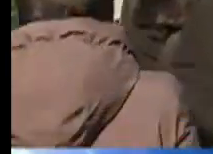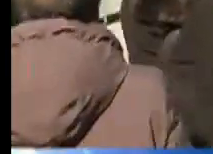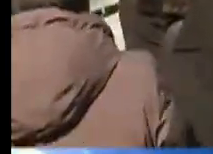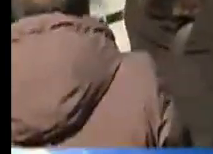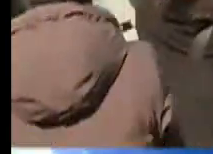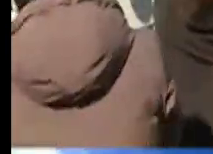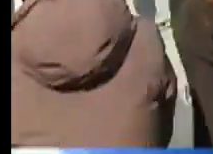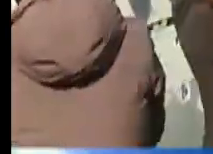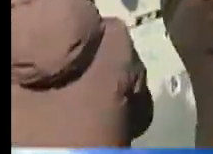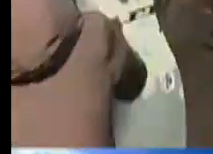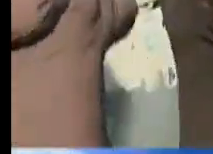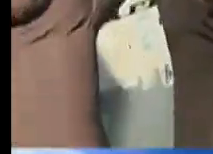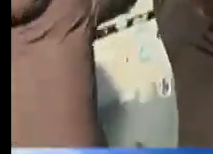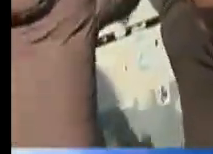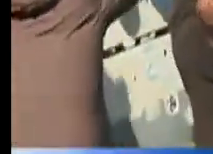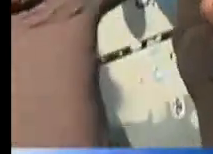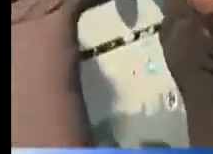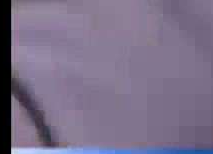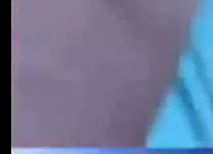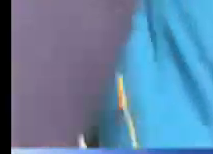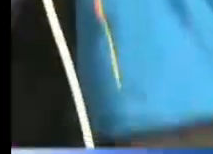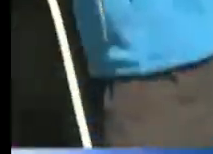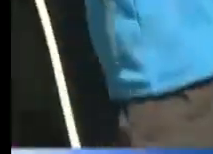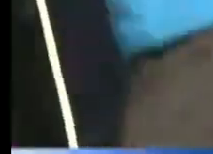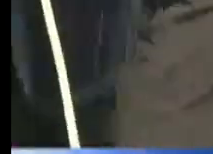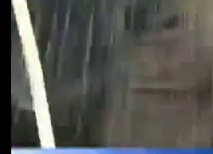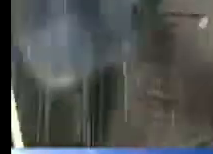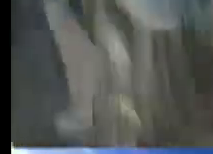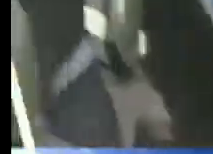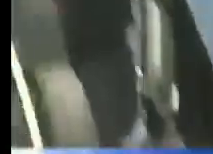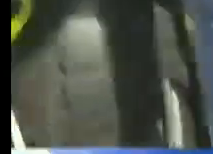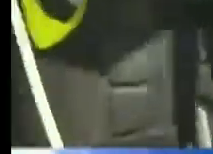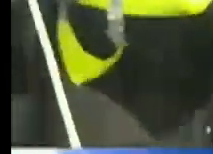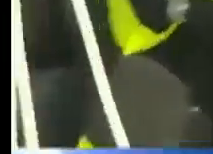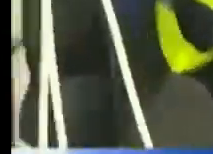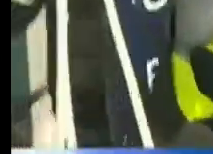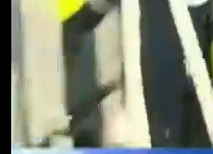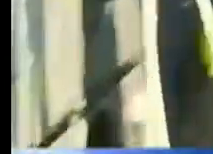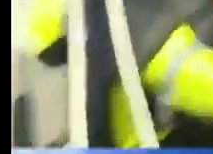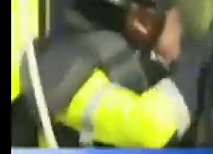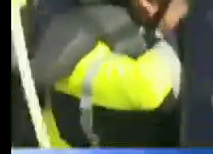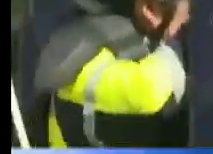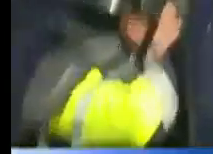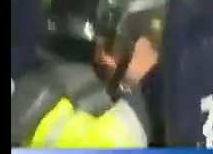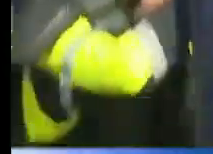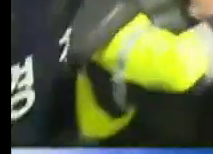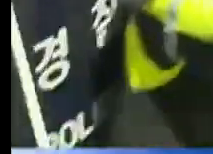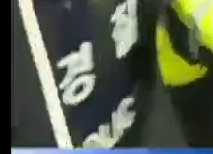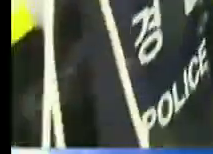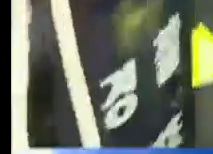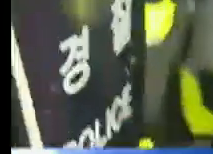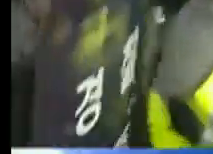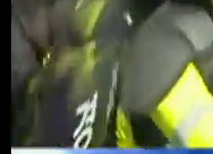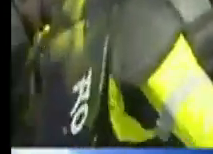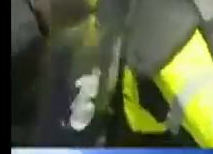Así empieza la noticia, emisión